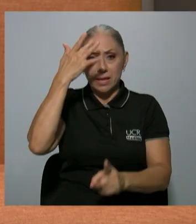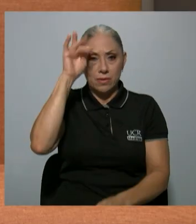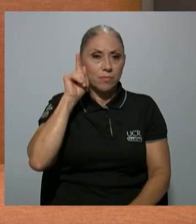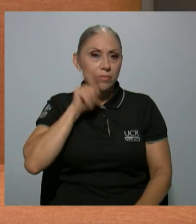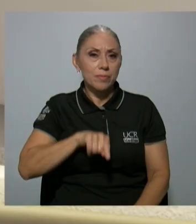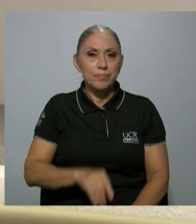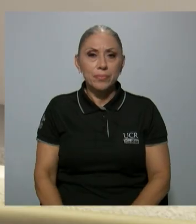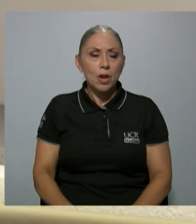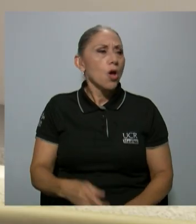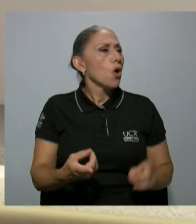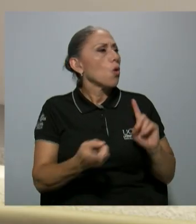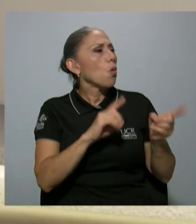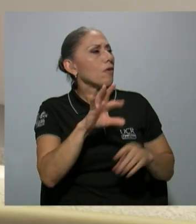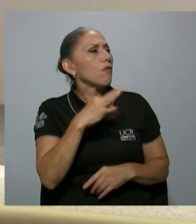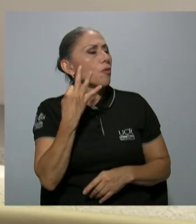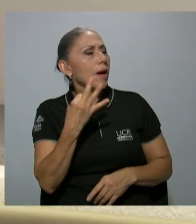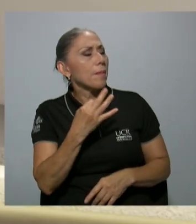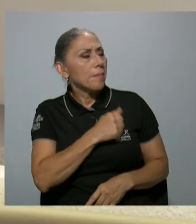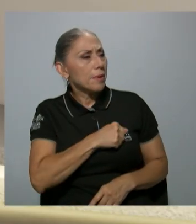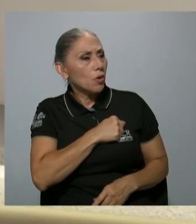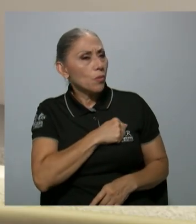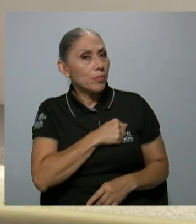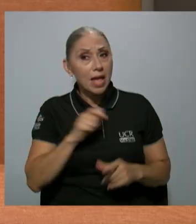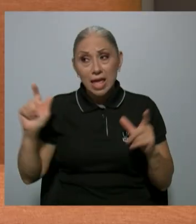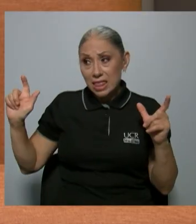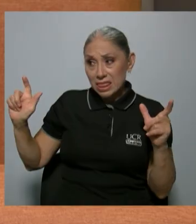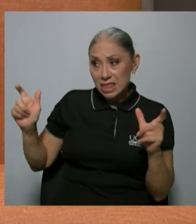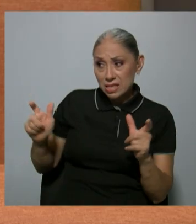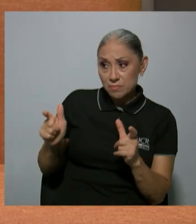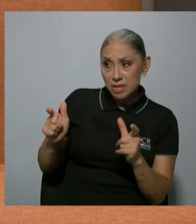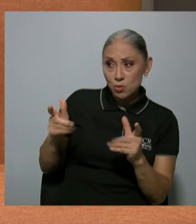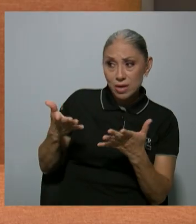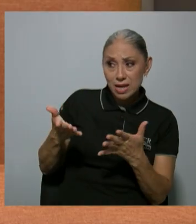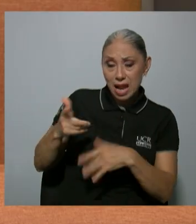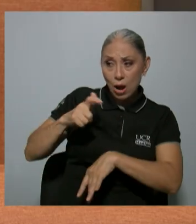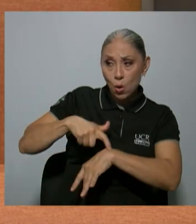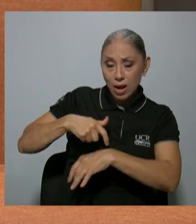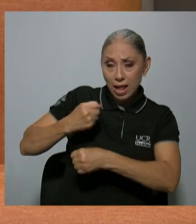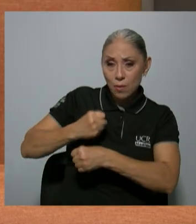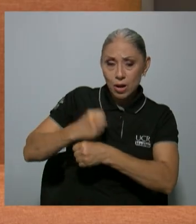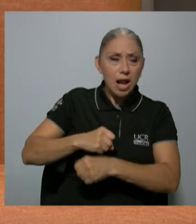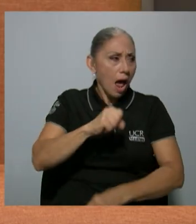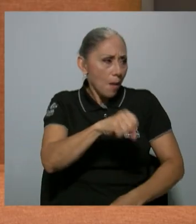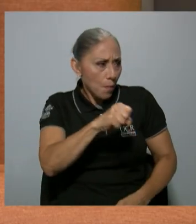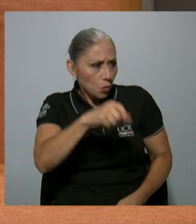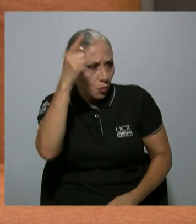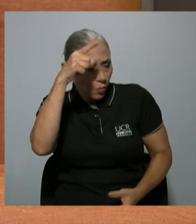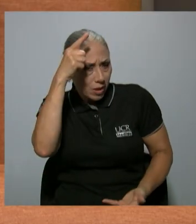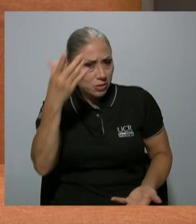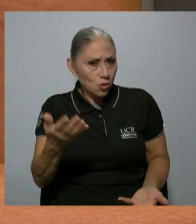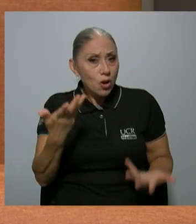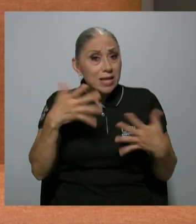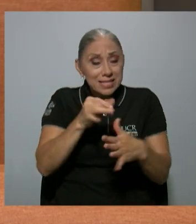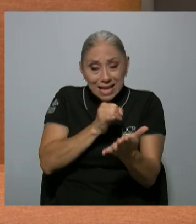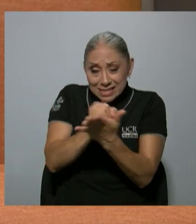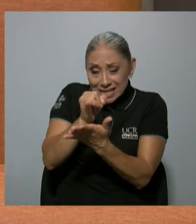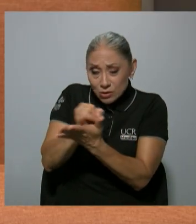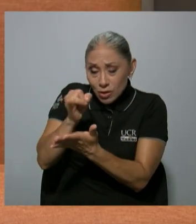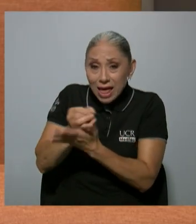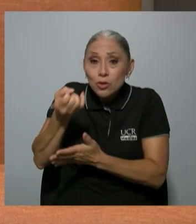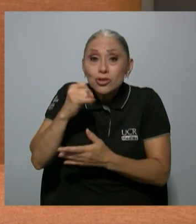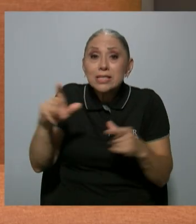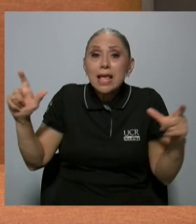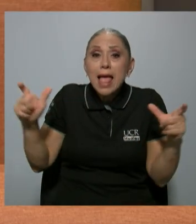perdón, Laura? Disminuir la jornada laboral. Por supuesto. Se ha estudiado que la disminución de la jornada mejora